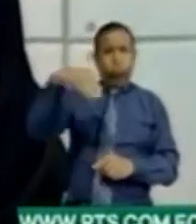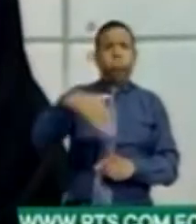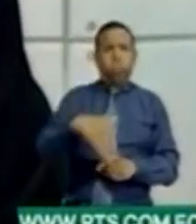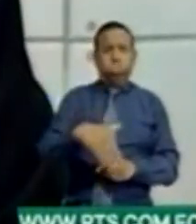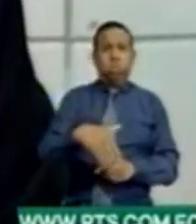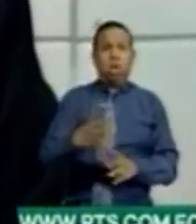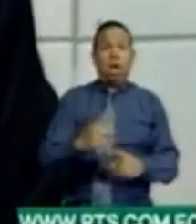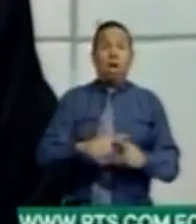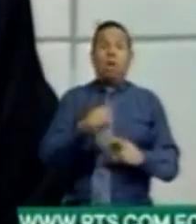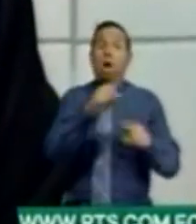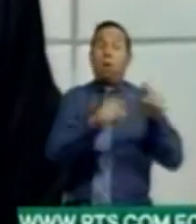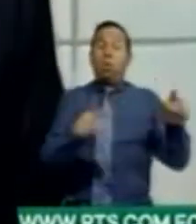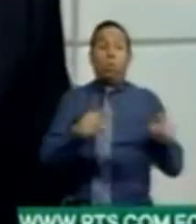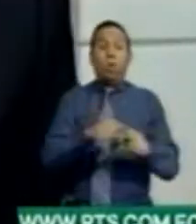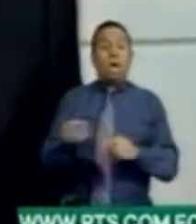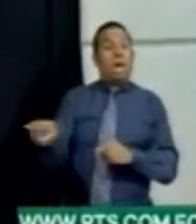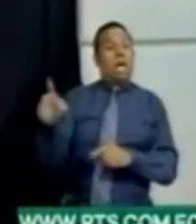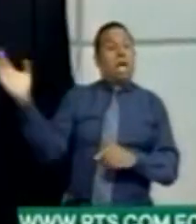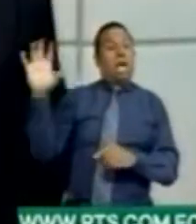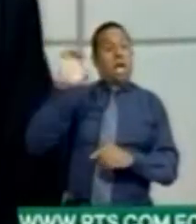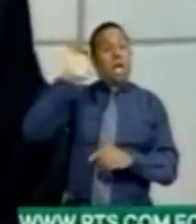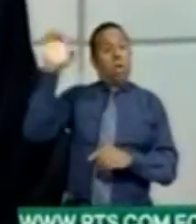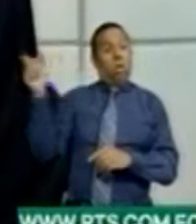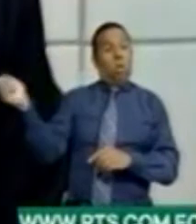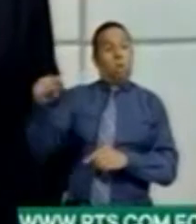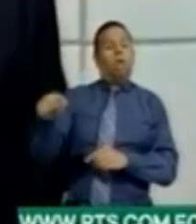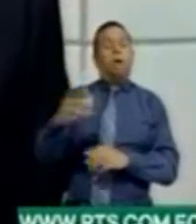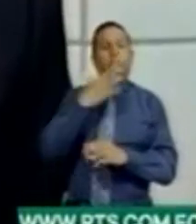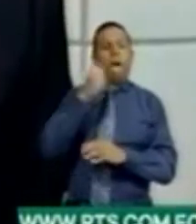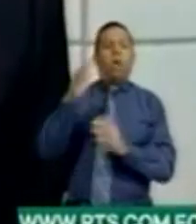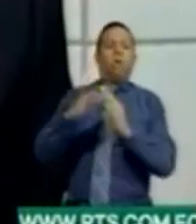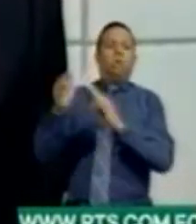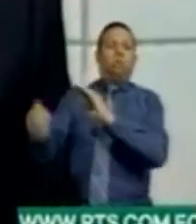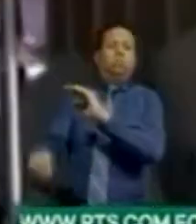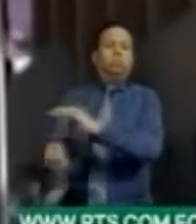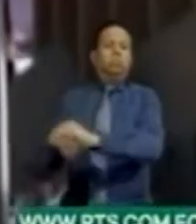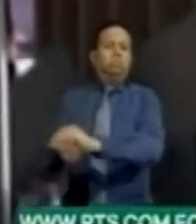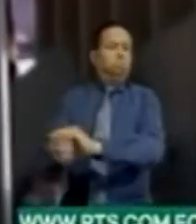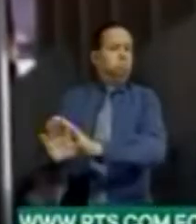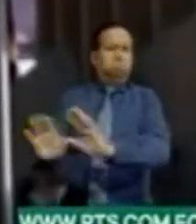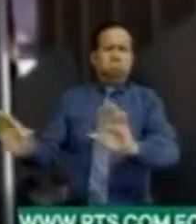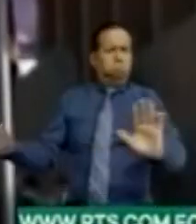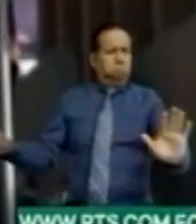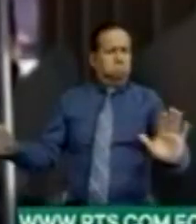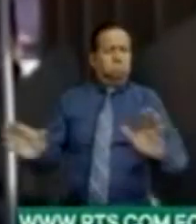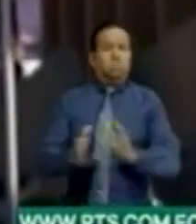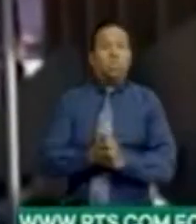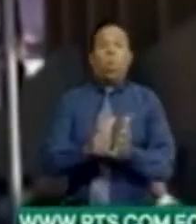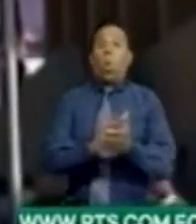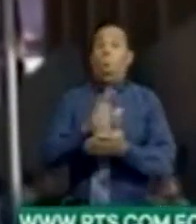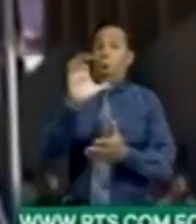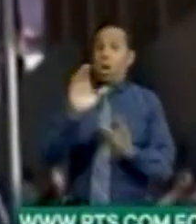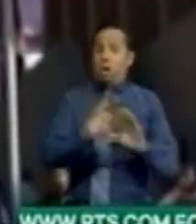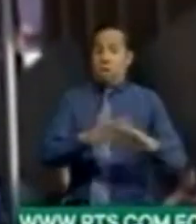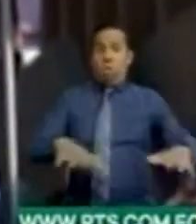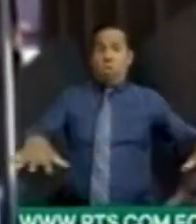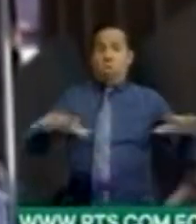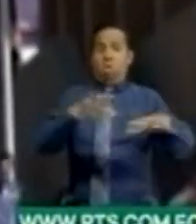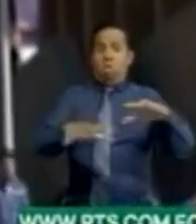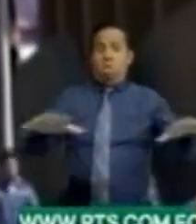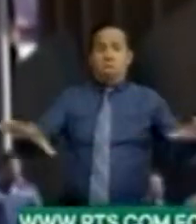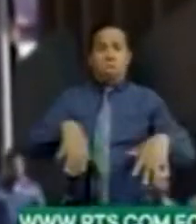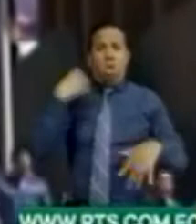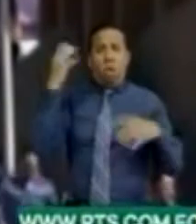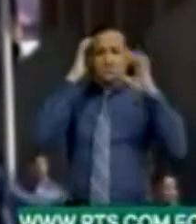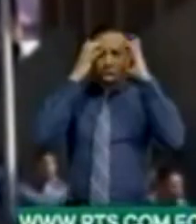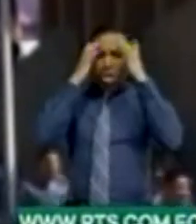que se pueda recluirse y hacer su cuarentena en casa. Y no solo en el colegio se sintió el pánico, sino en la población